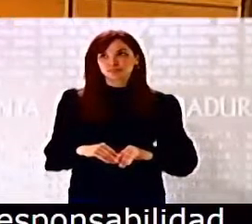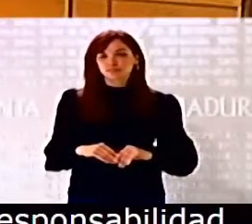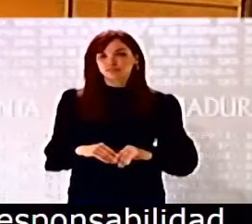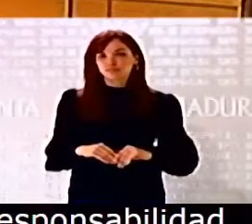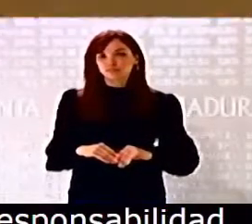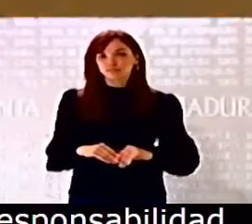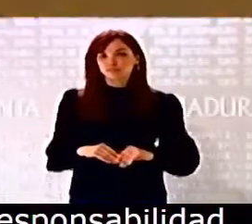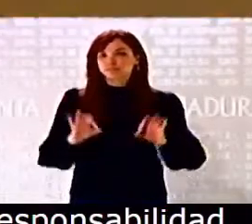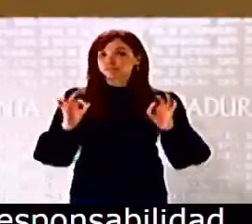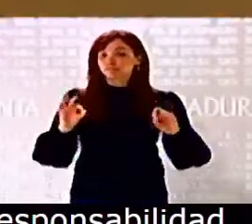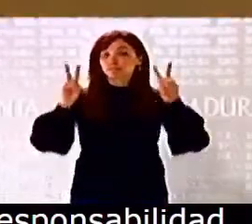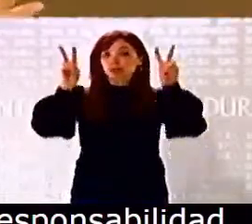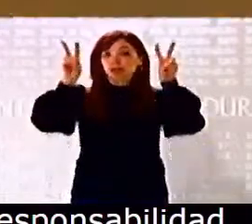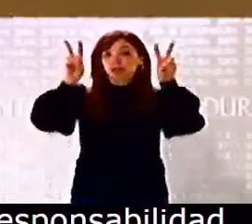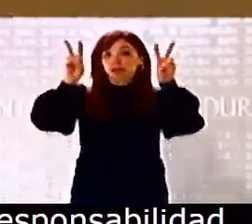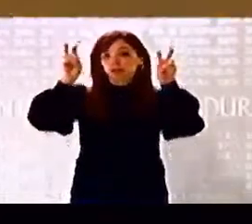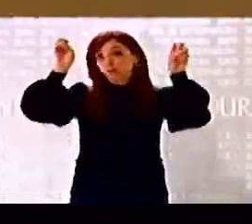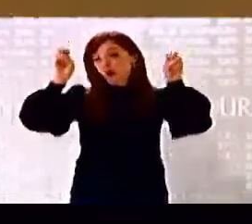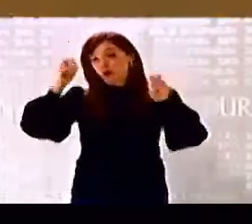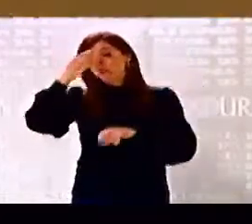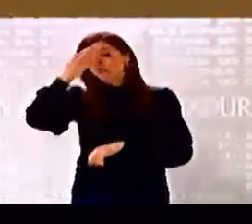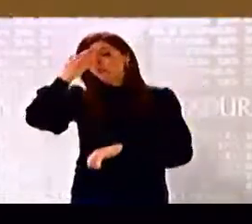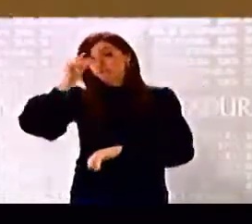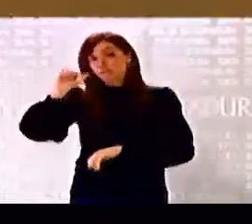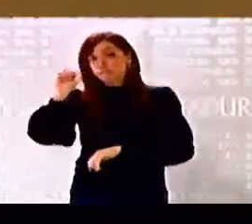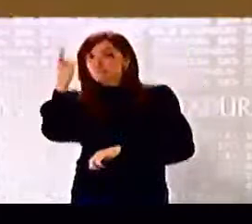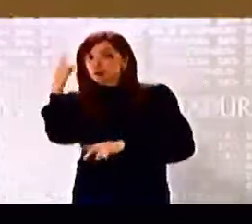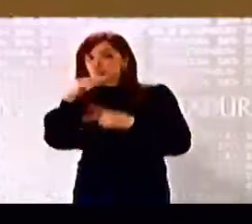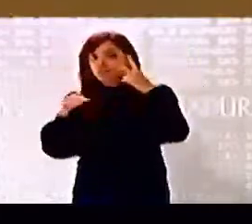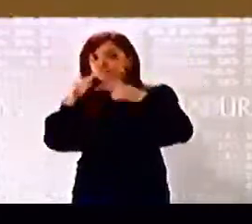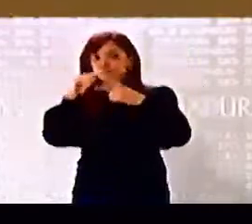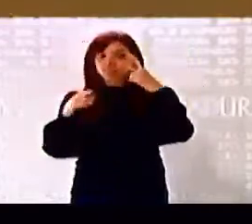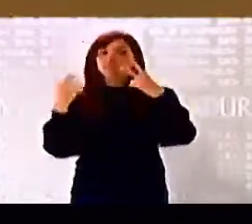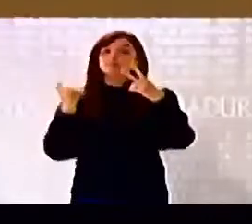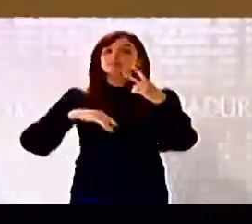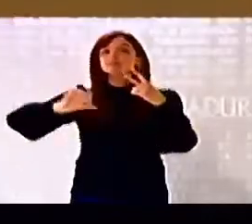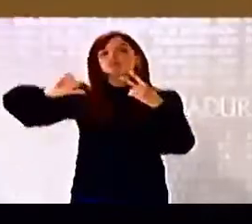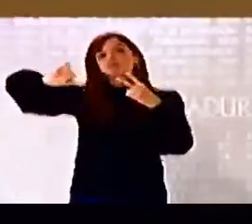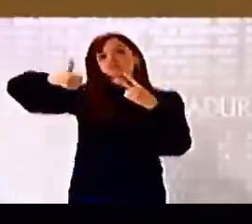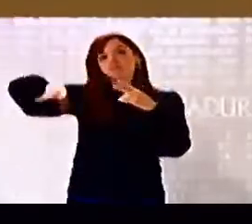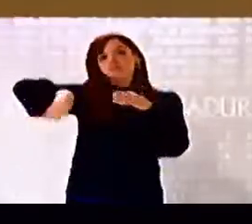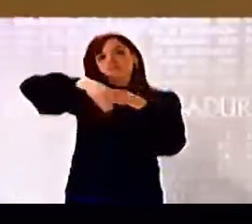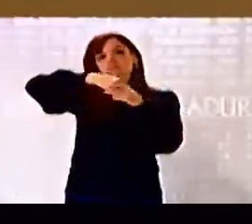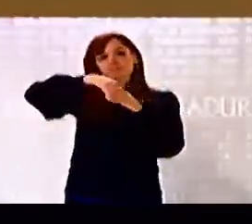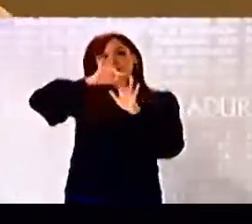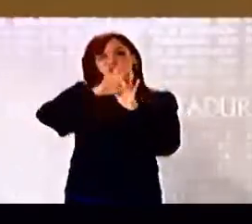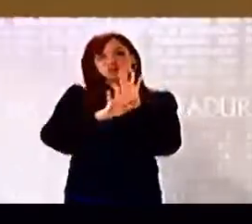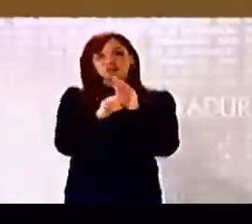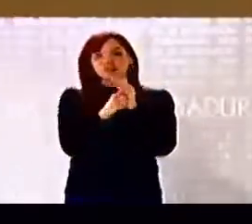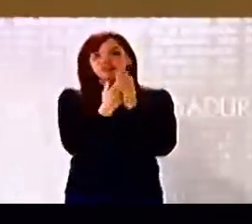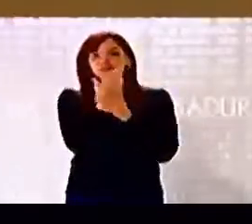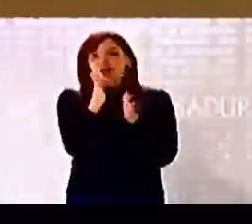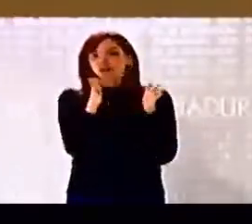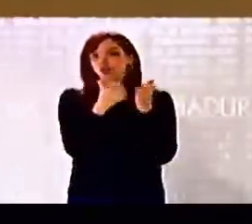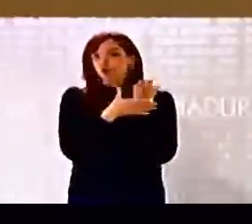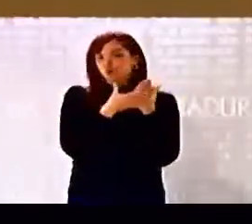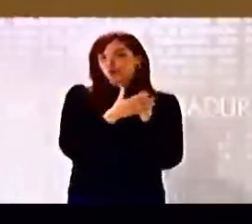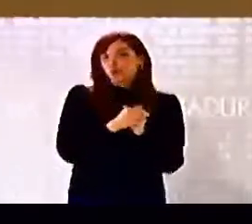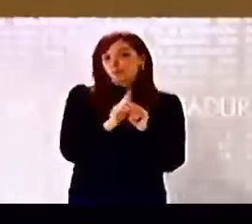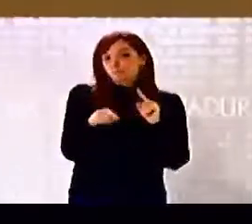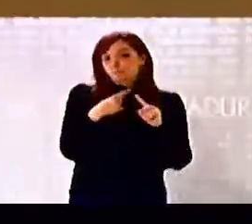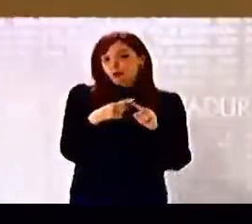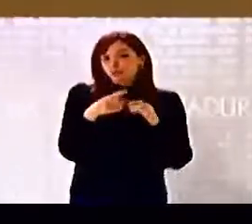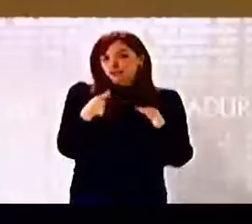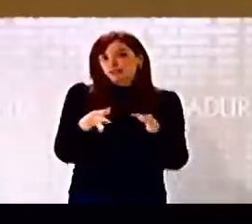Estos son los dos asuntos más relevantes que hemos aprobado hoy, que formaban parte del orden del día, además del análisis de